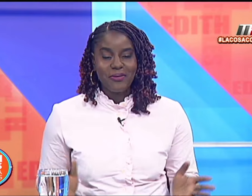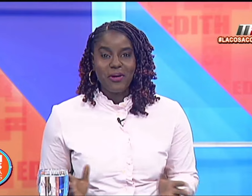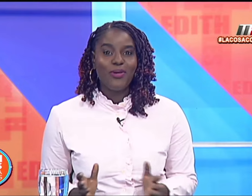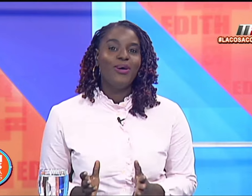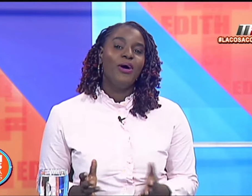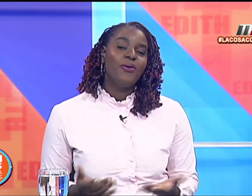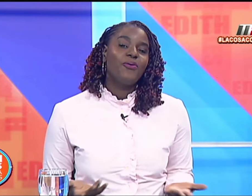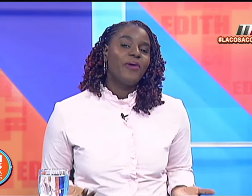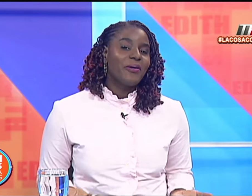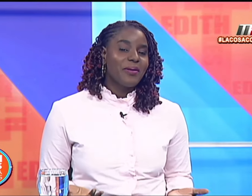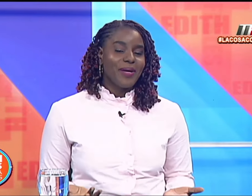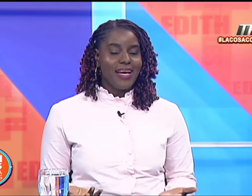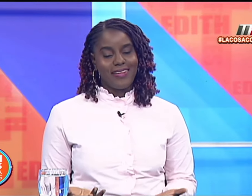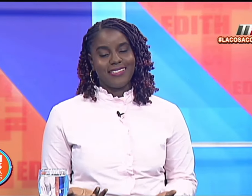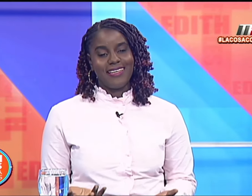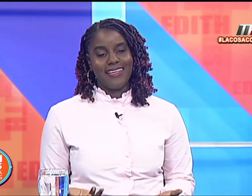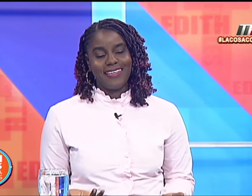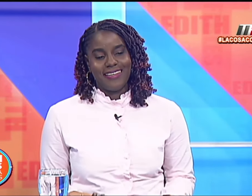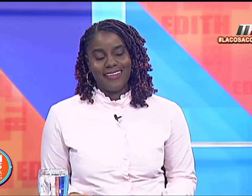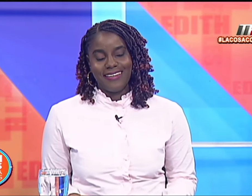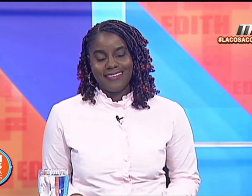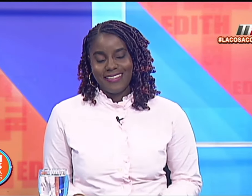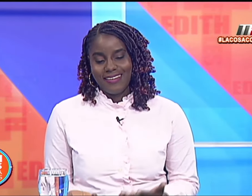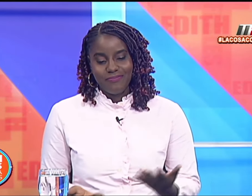era como un juego de palabras